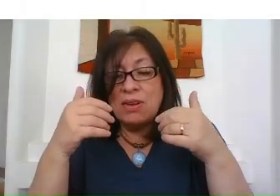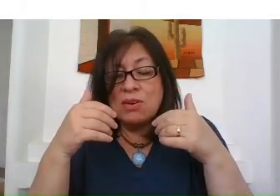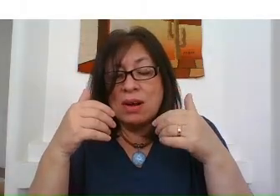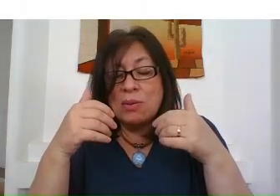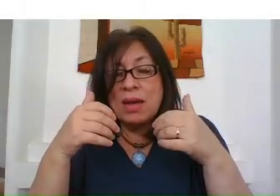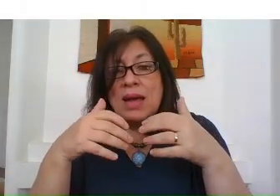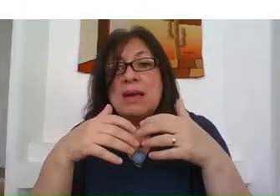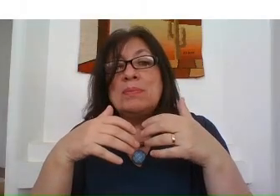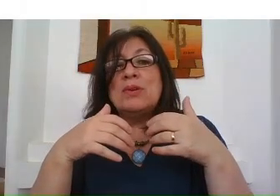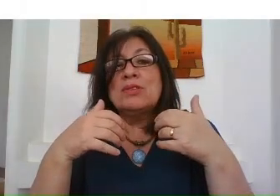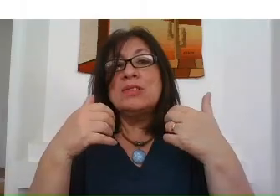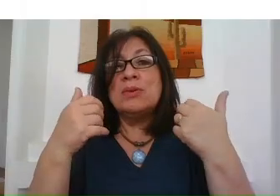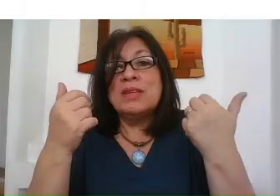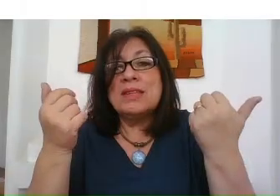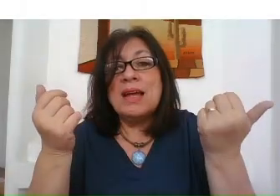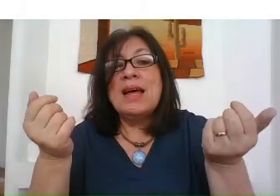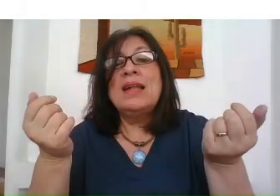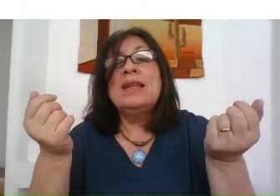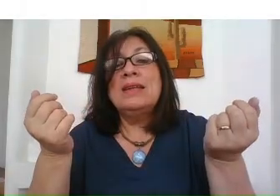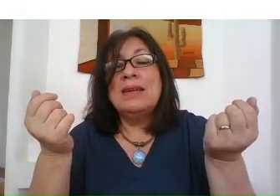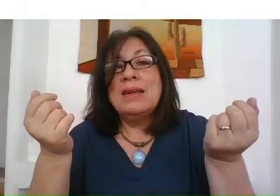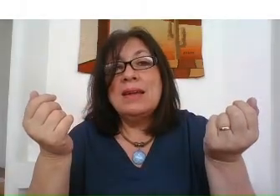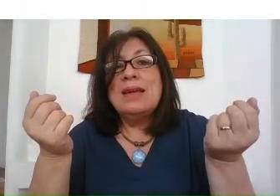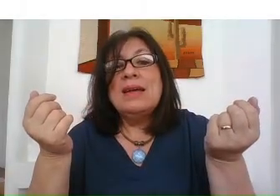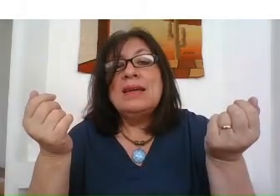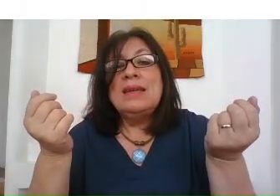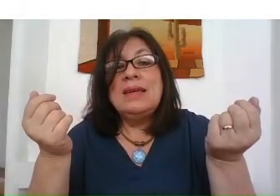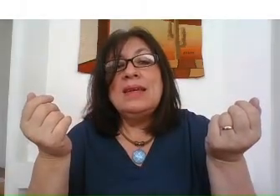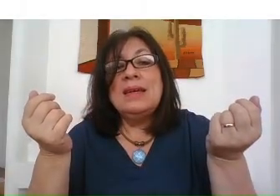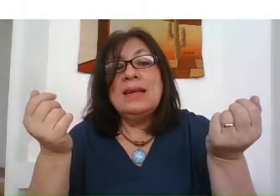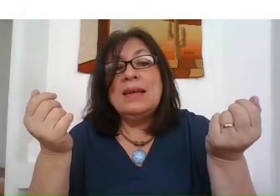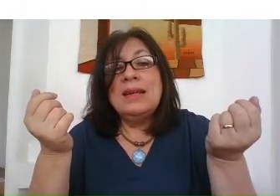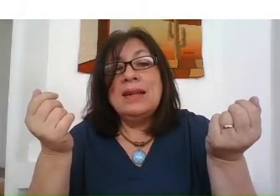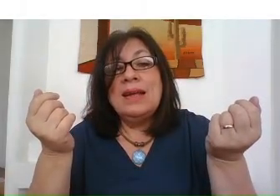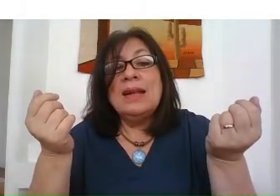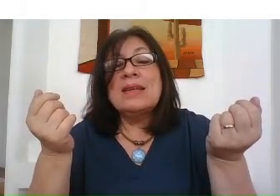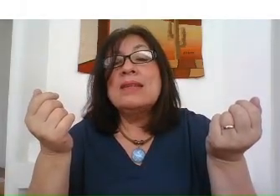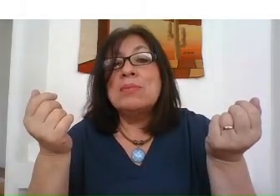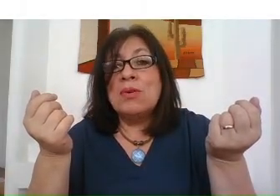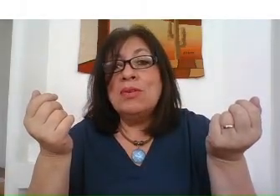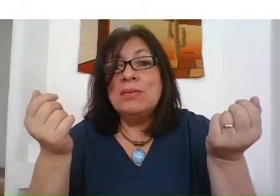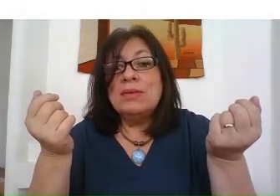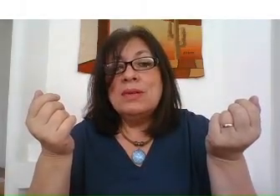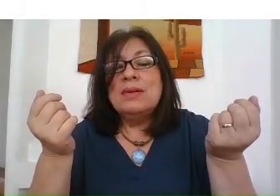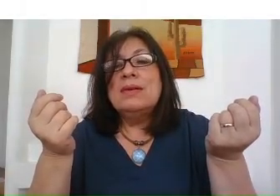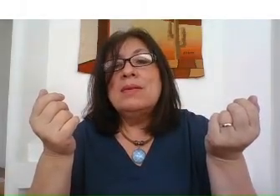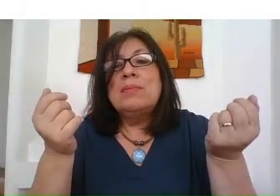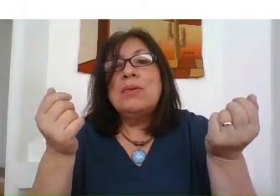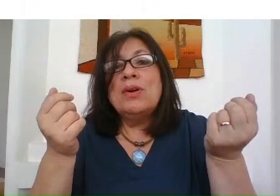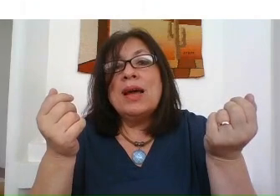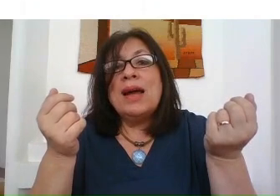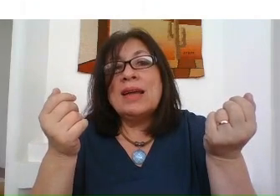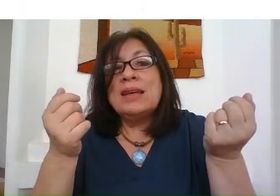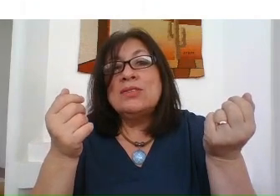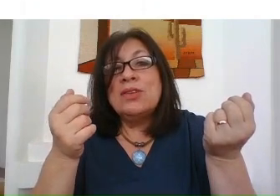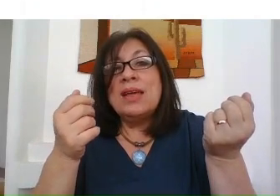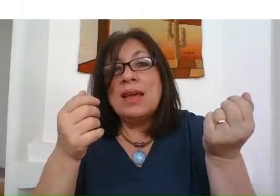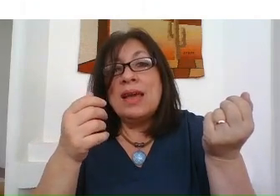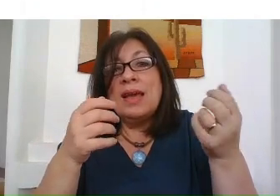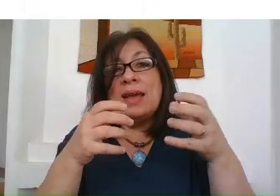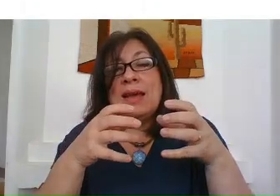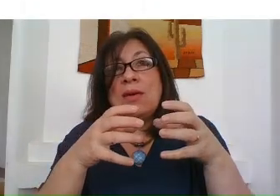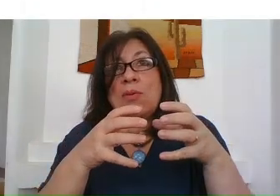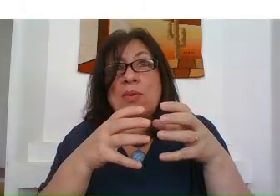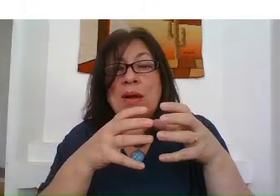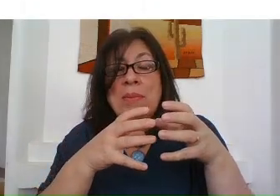ley cefalocaudal, próximo distal, y el ritmo por aquello